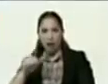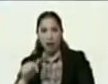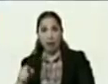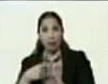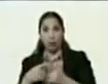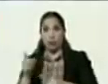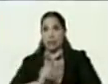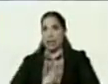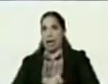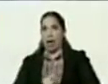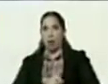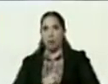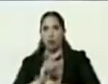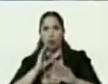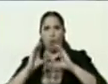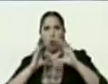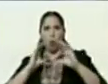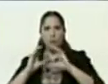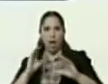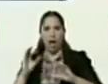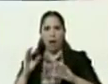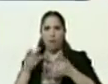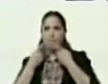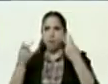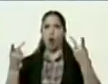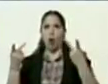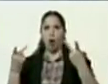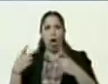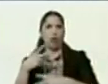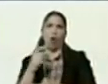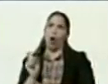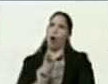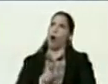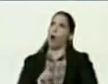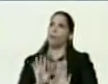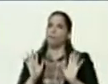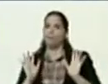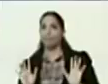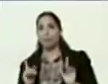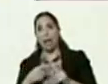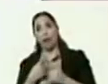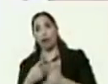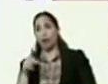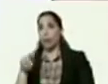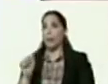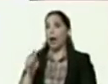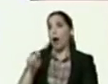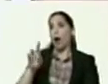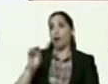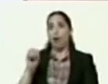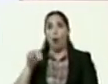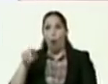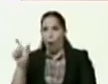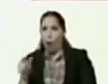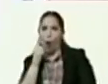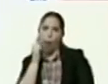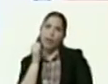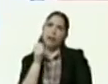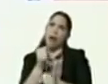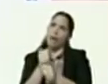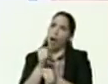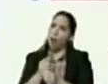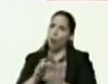Inmediatamente los medios colombianos publicaron que no, que Patrón Pobre era un trabajador,